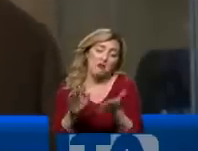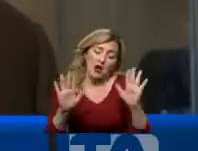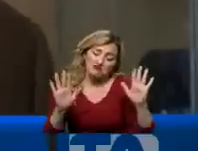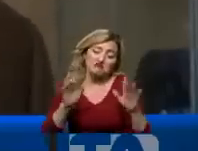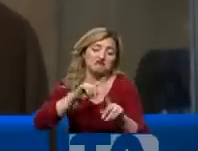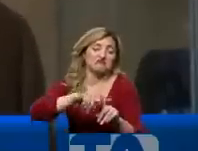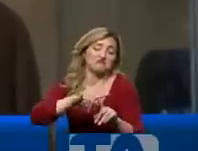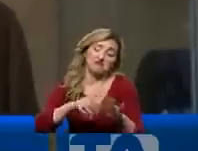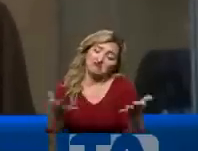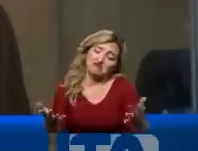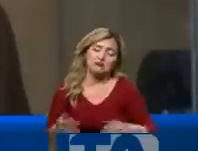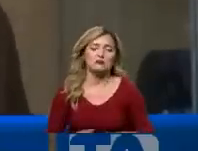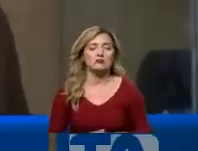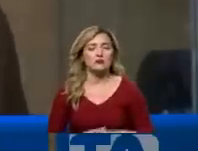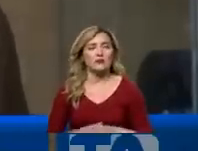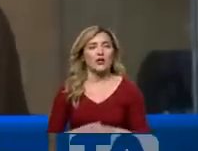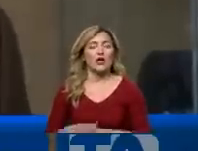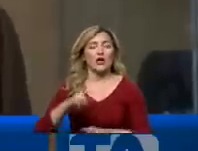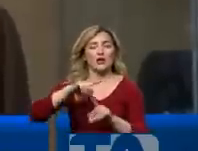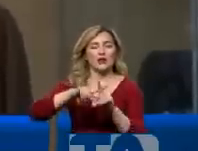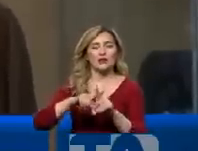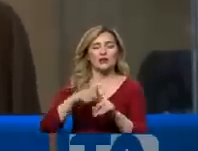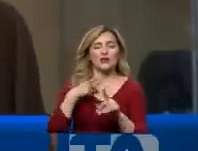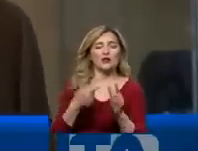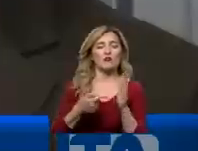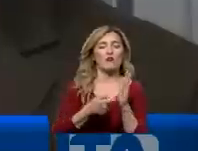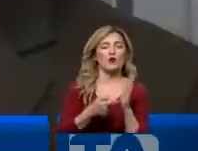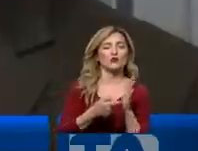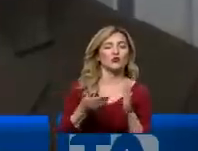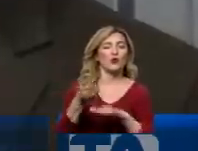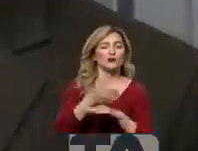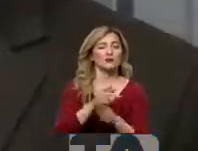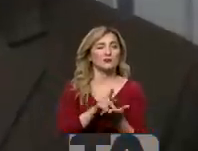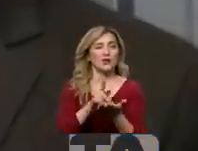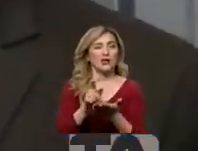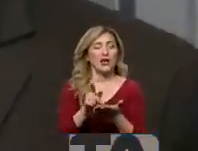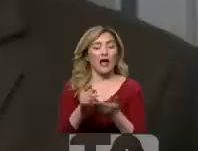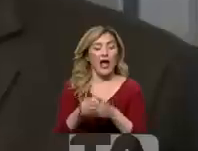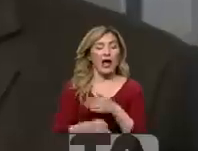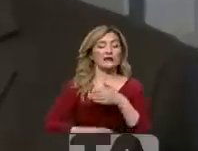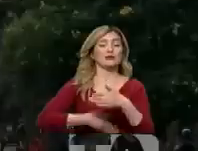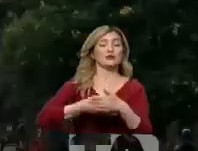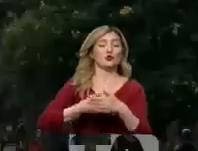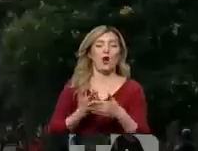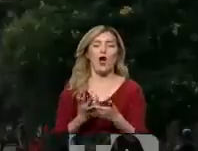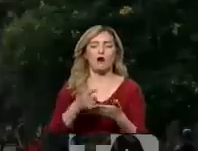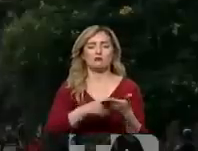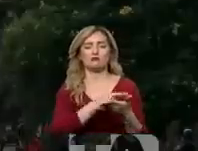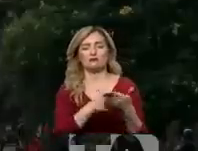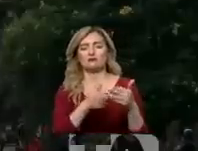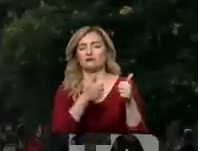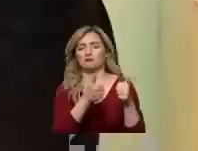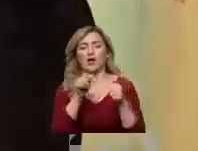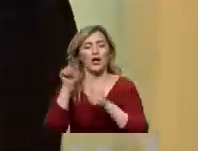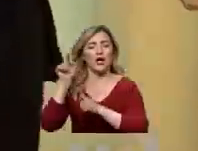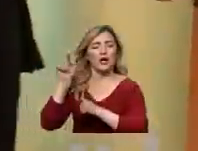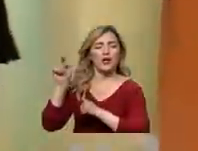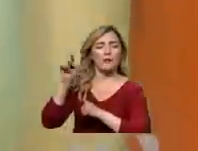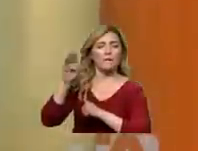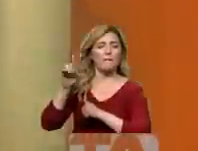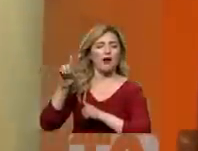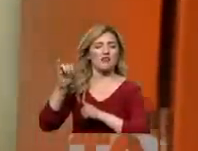de eliminar la figura del anticipo del impuesto a la renta. El denominado BADI está dispuesto a apoyar la propuesta